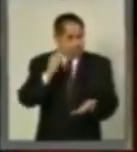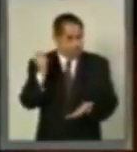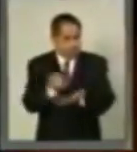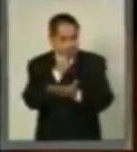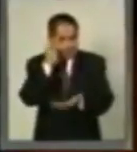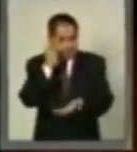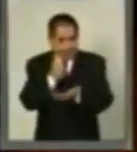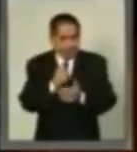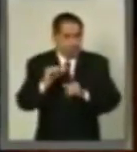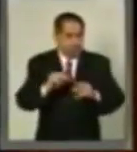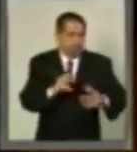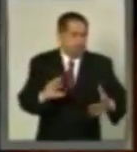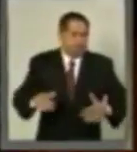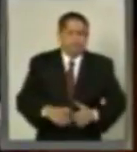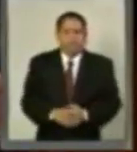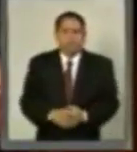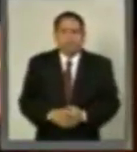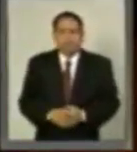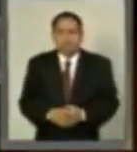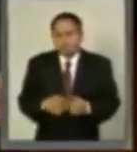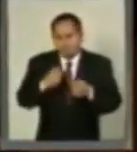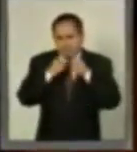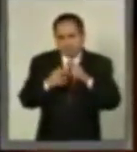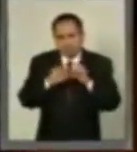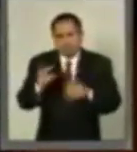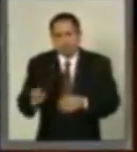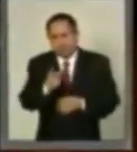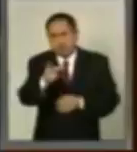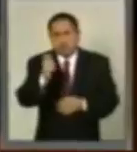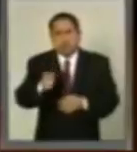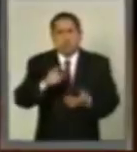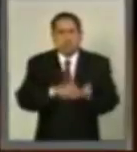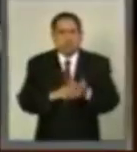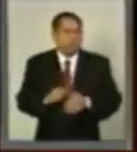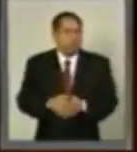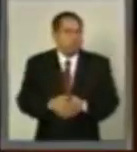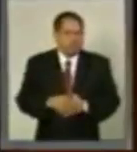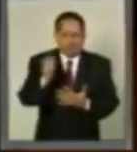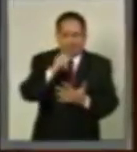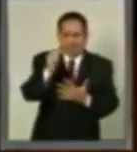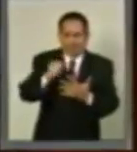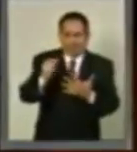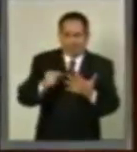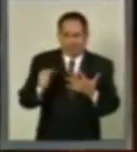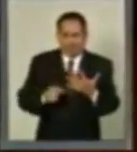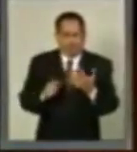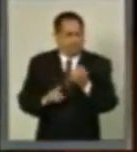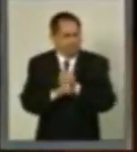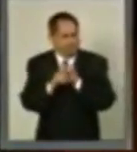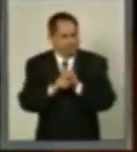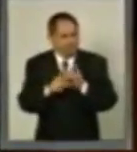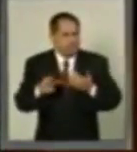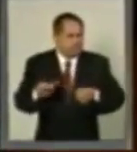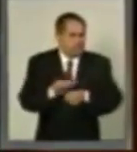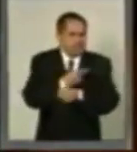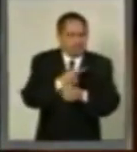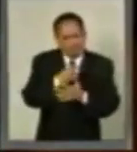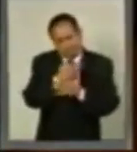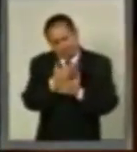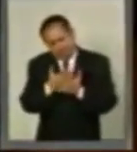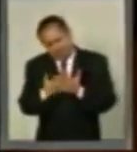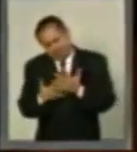esa elección. Entonces la pregunta es, todos estos problemas que aquí se han presentado y los que he